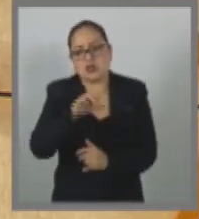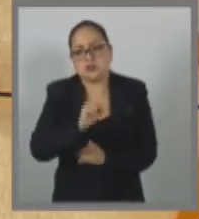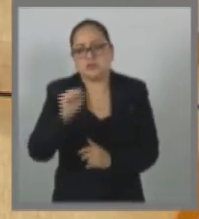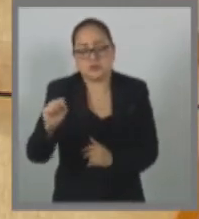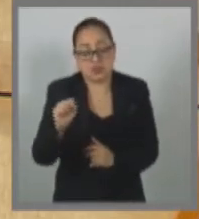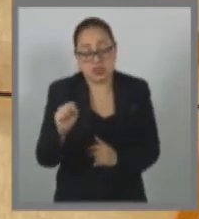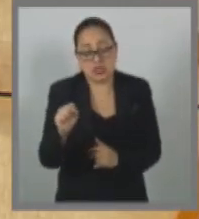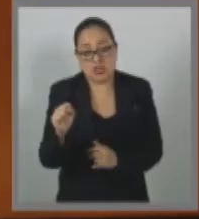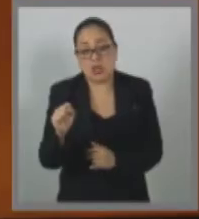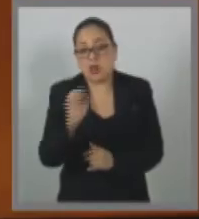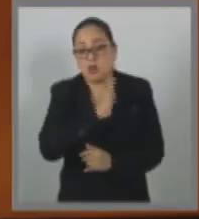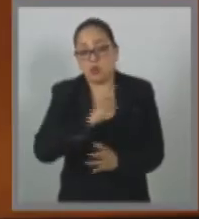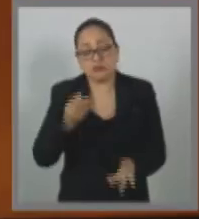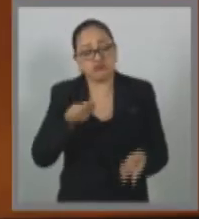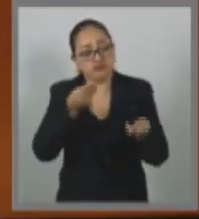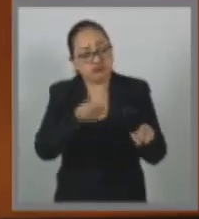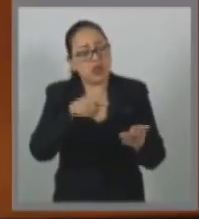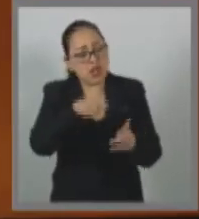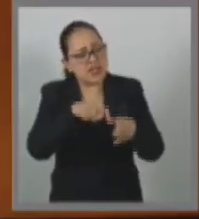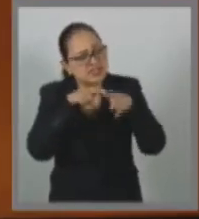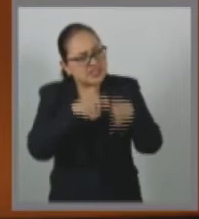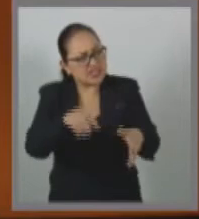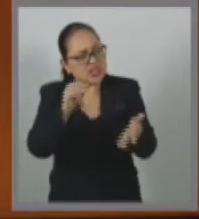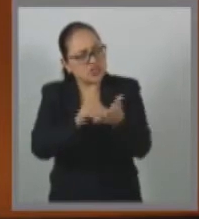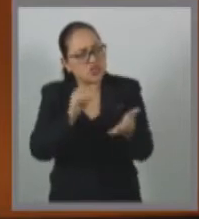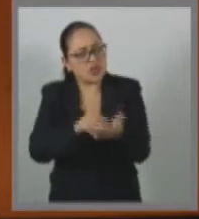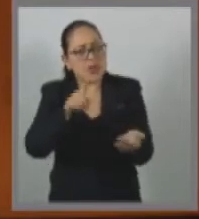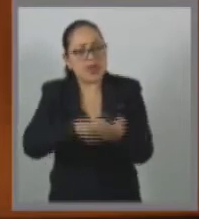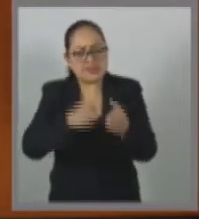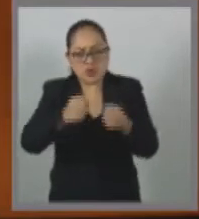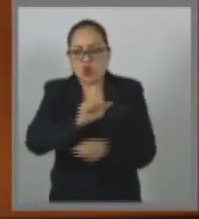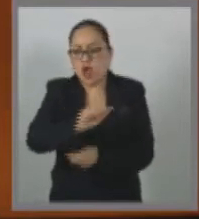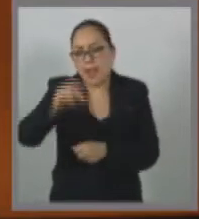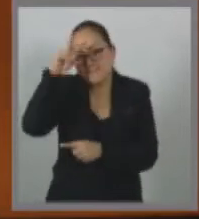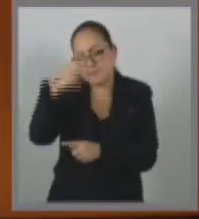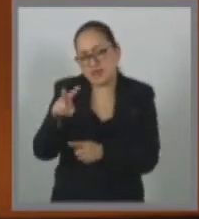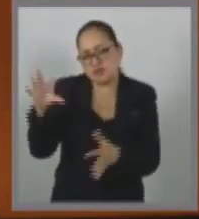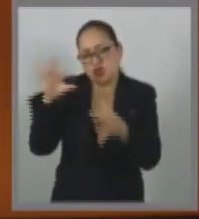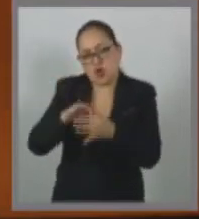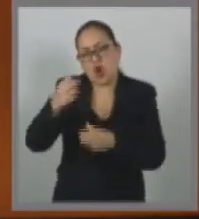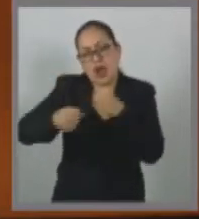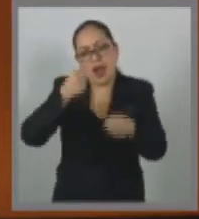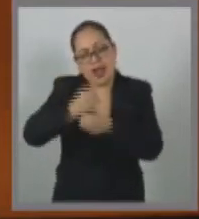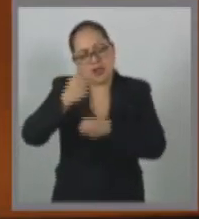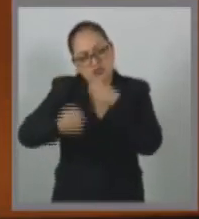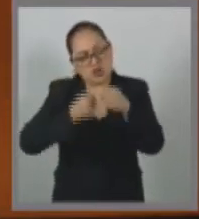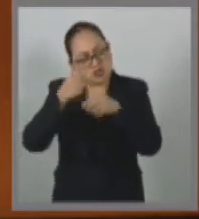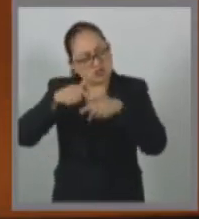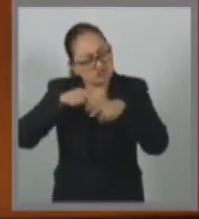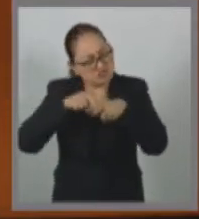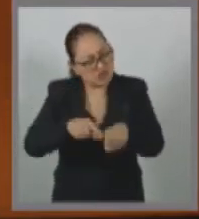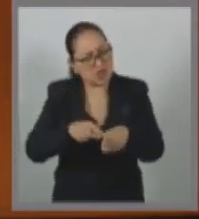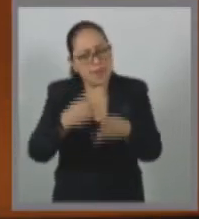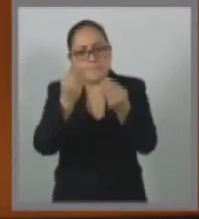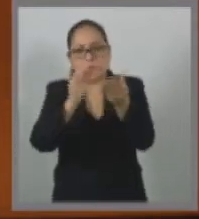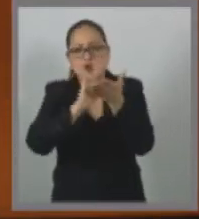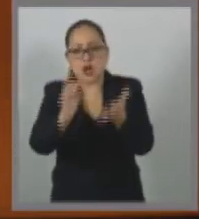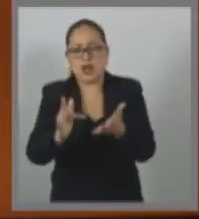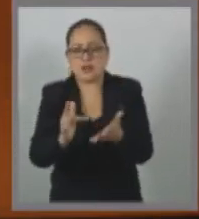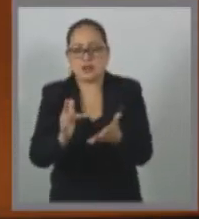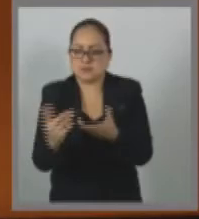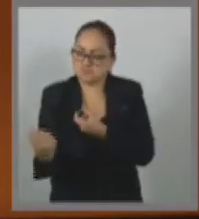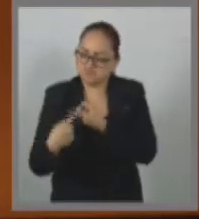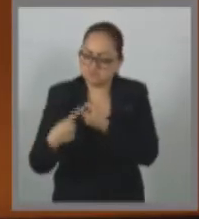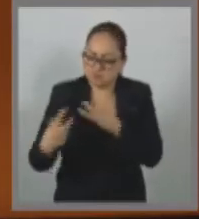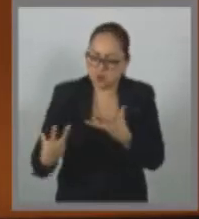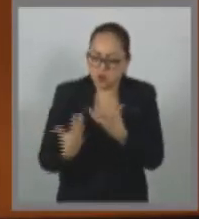del Seguro Social para que siga siendo el seguro de México por muchos años más. Muchas gracias por sumarse a